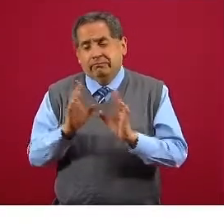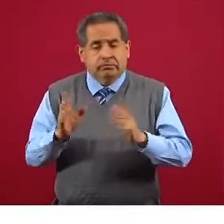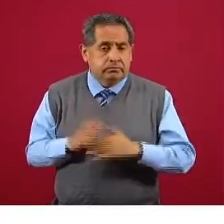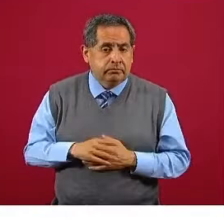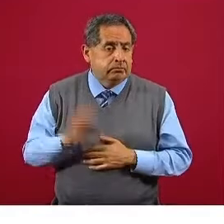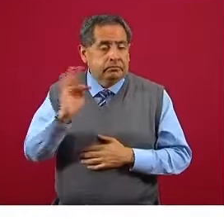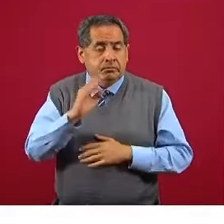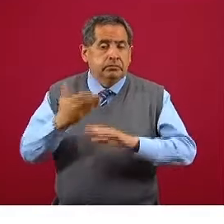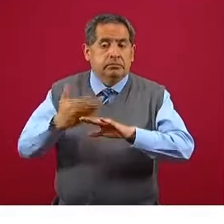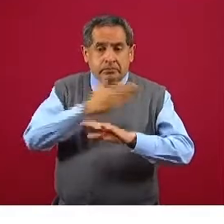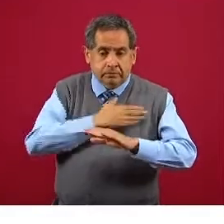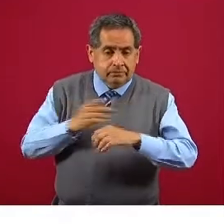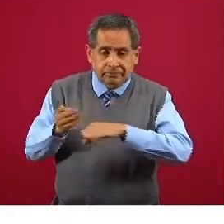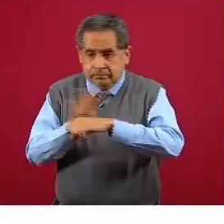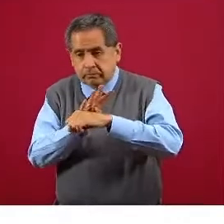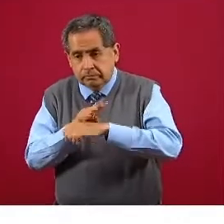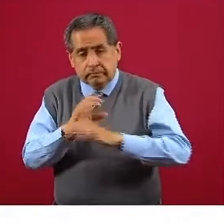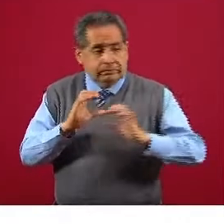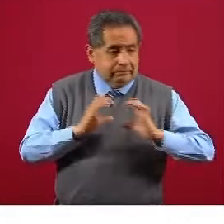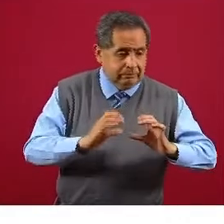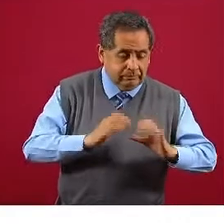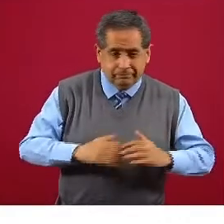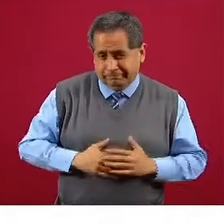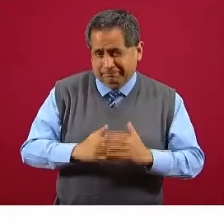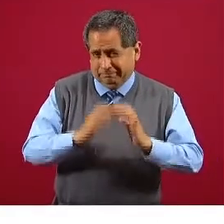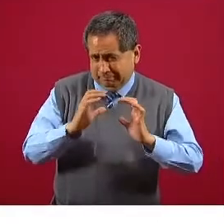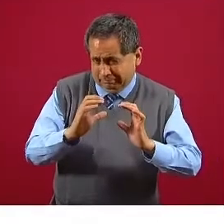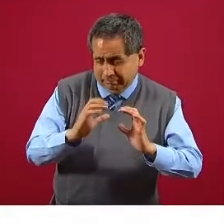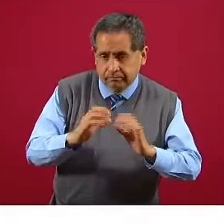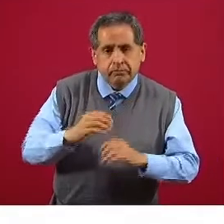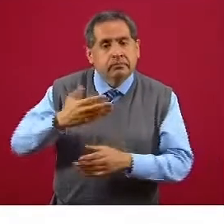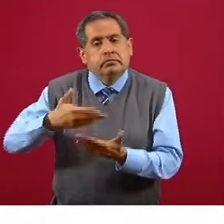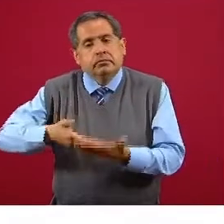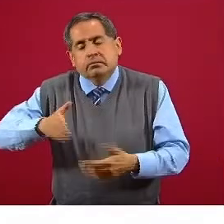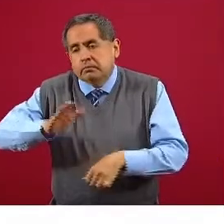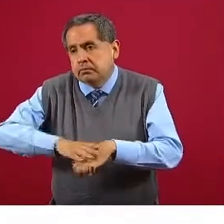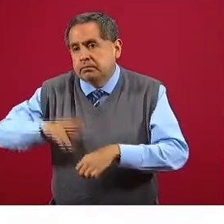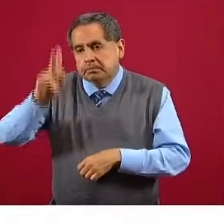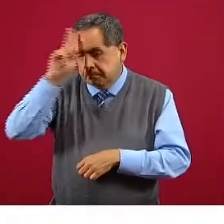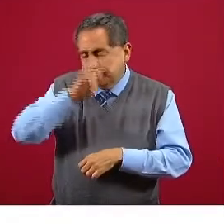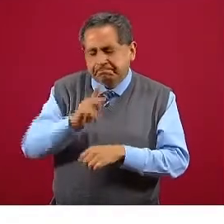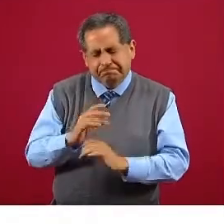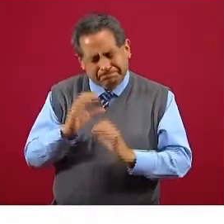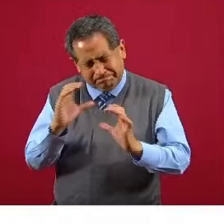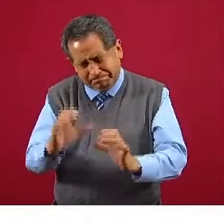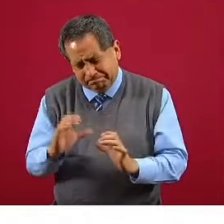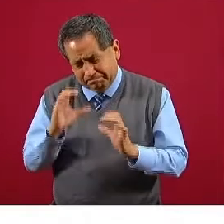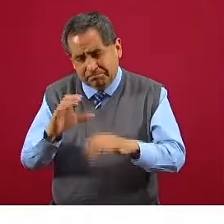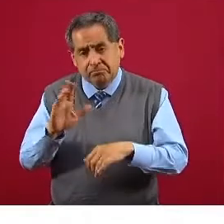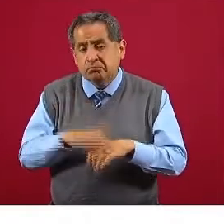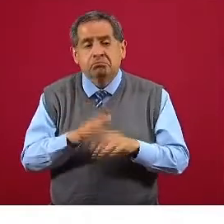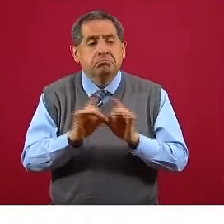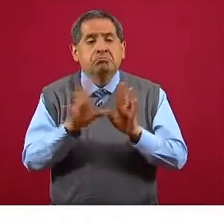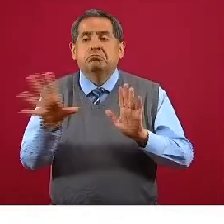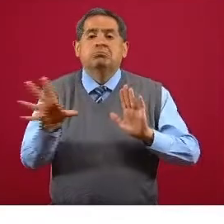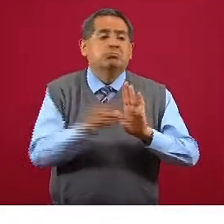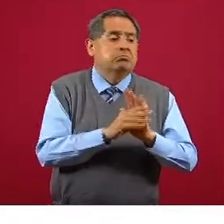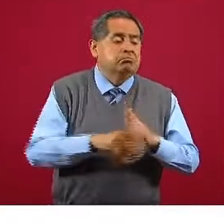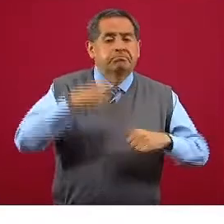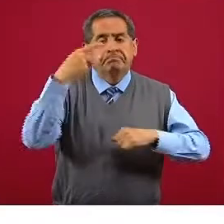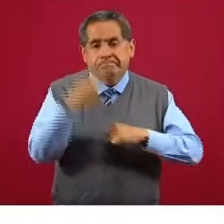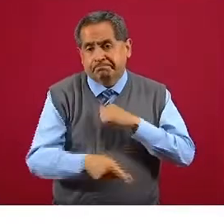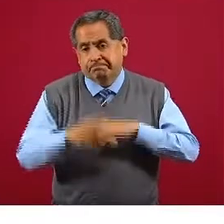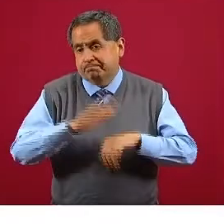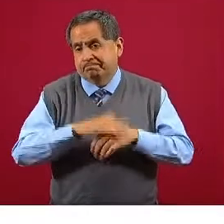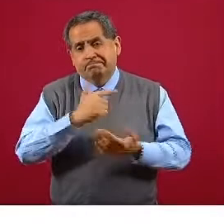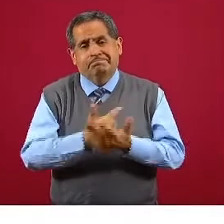o era importante antes de COVID-19, ahora que estamos en plena epidemia y que sabemos que son un grupo de riesgo para